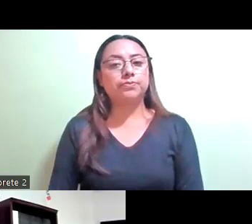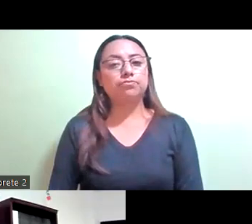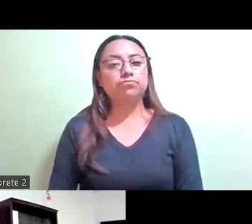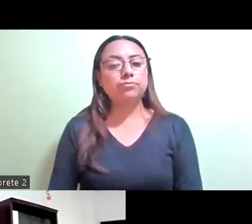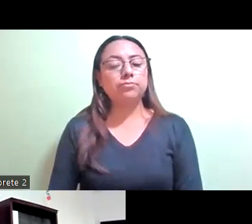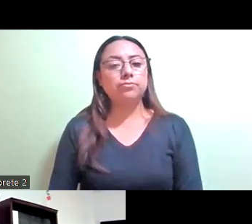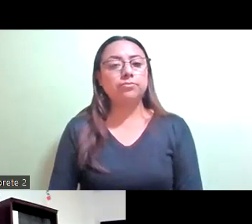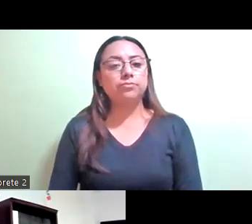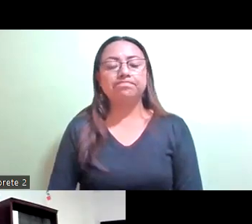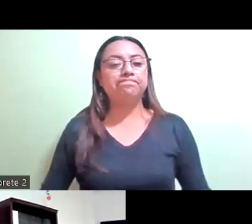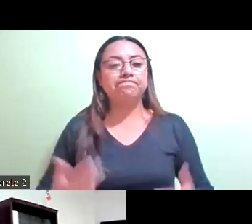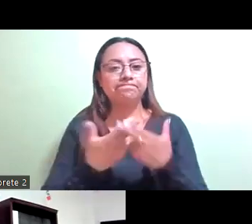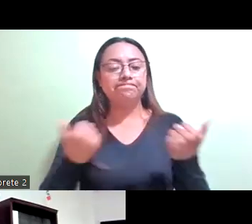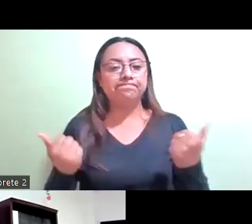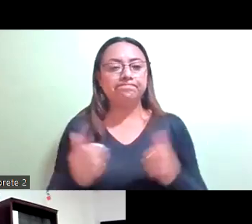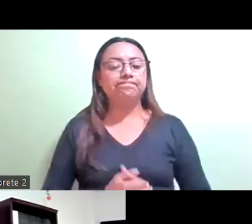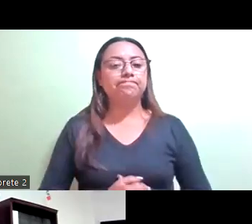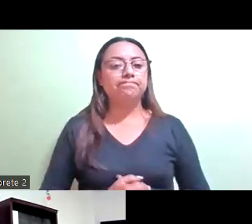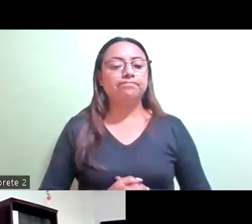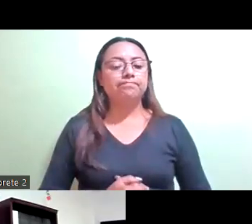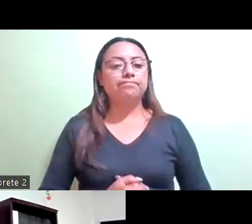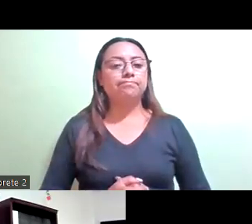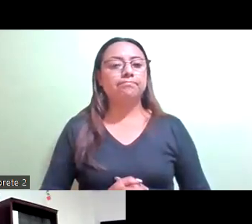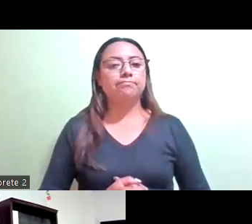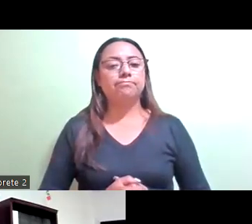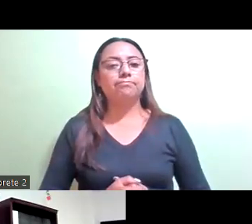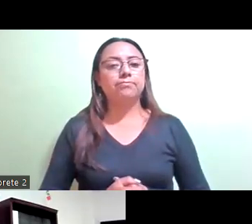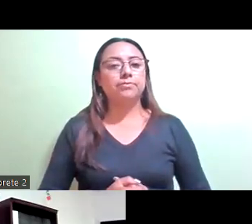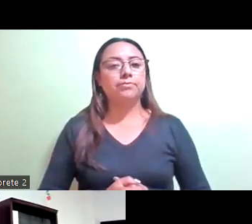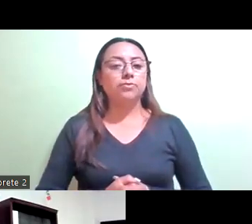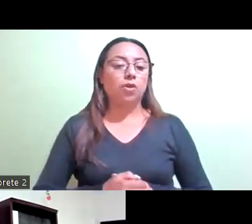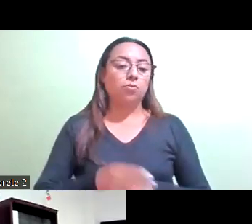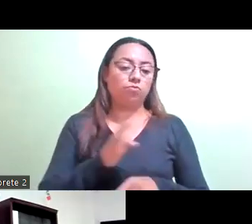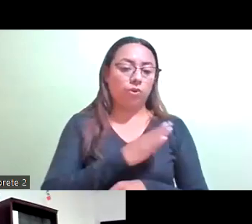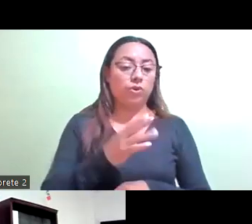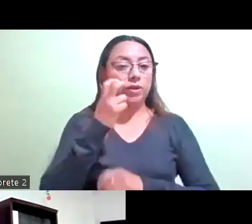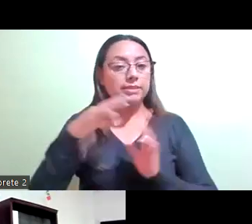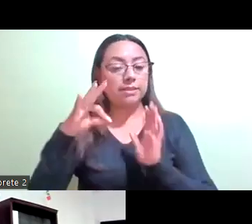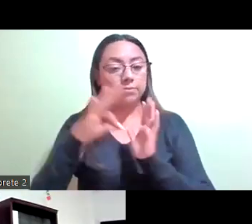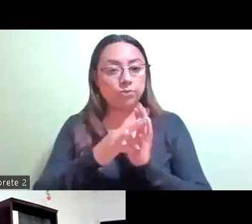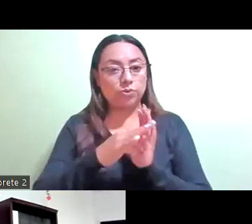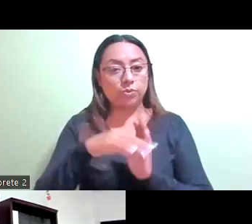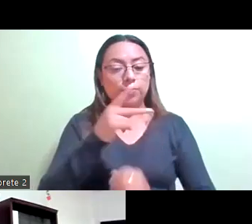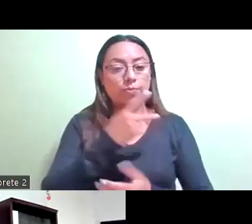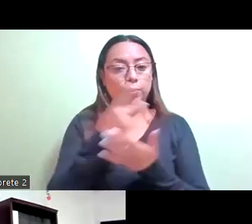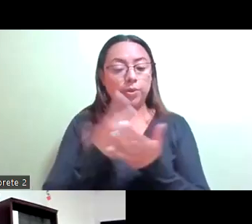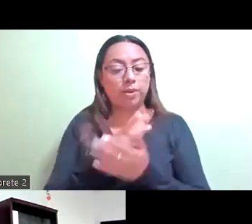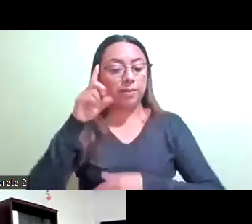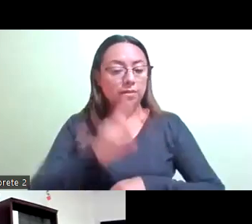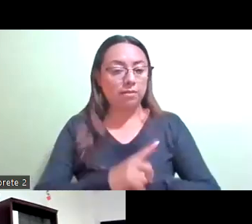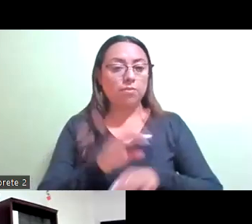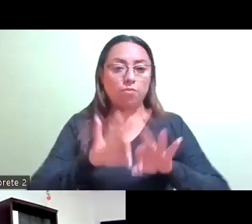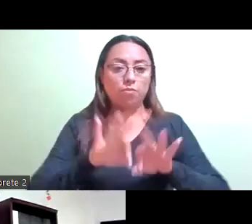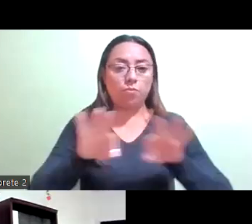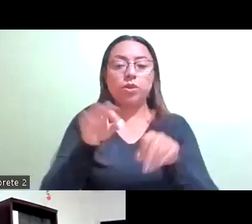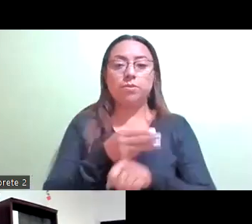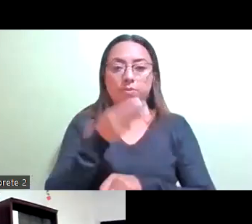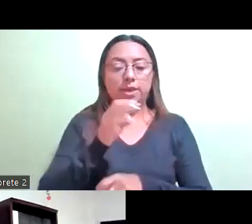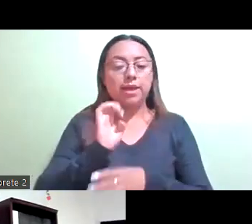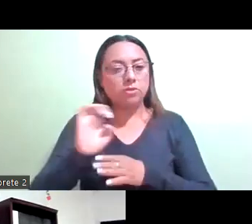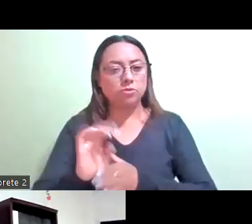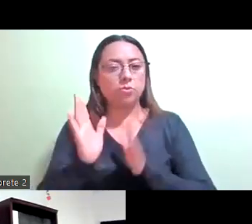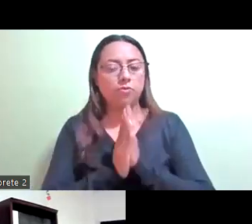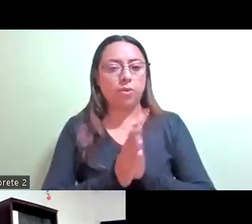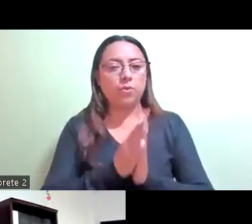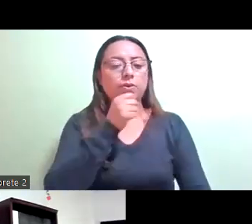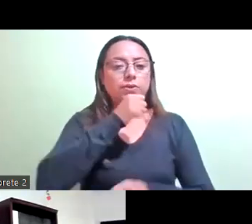No, nadie levanta la voz. Entonces, dada la relevancia de este punto del orden del día, se instruye al secretario someta a consideración del Comité de Transparencia